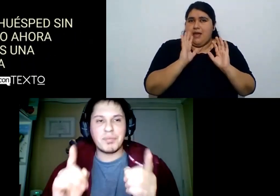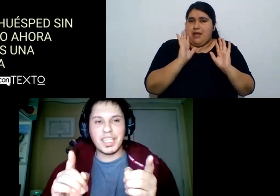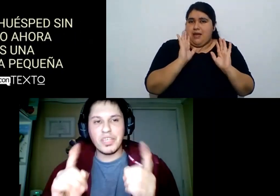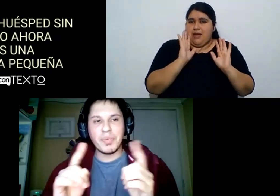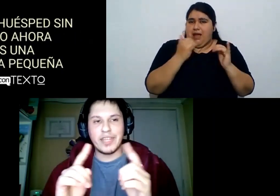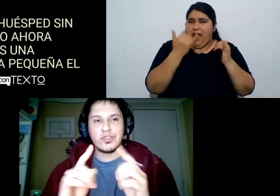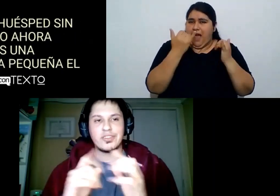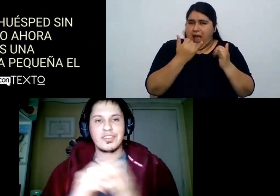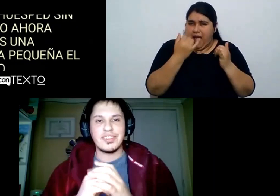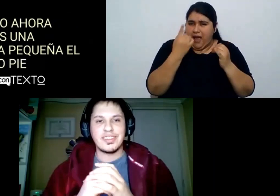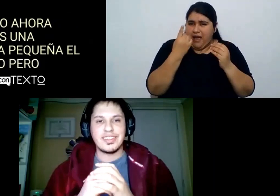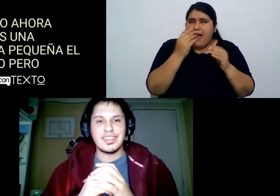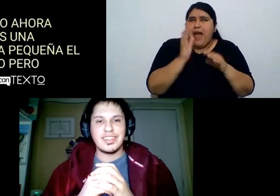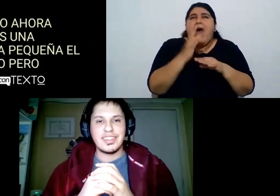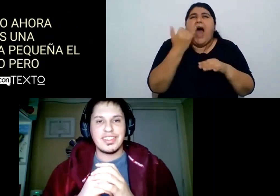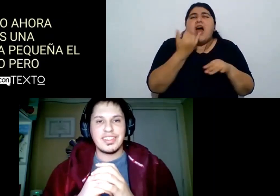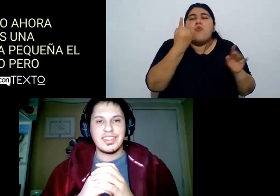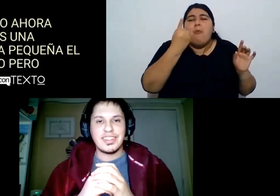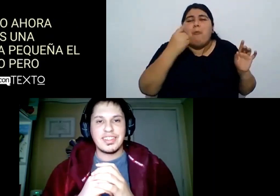el pequeño pero.